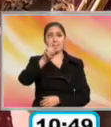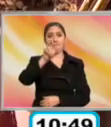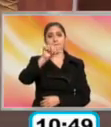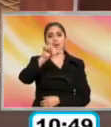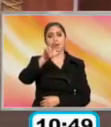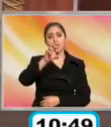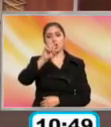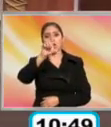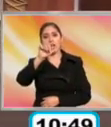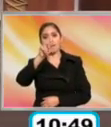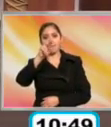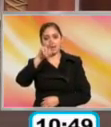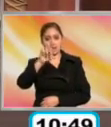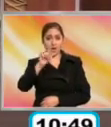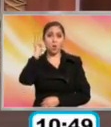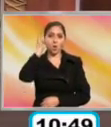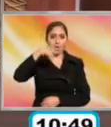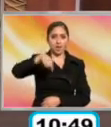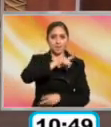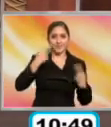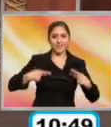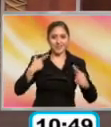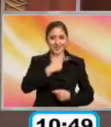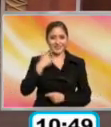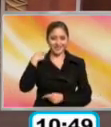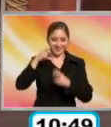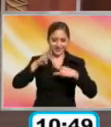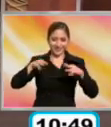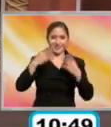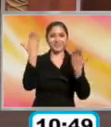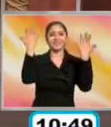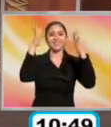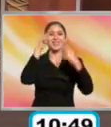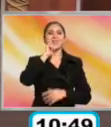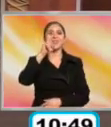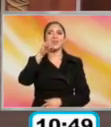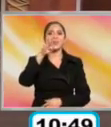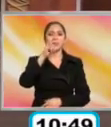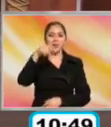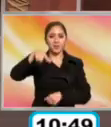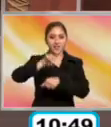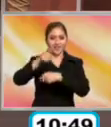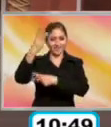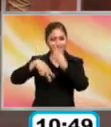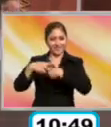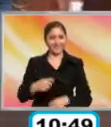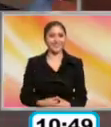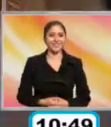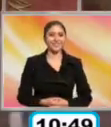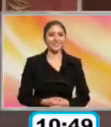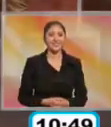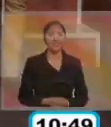Pena. Valió la pena, ojalá que a toda la gente le guste. Pues Con el mucho aplauso cariño. para Rubí Escobar, que está con nosotros en tus ciudades.